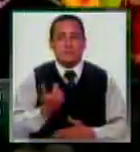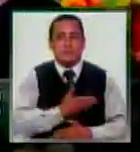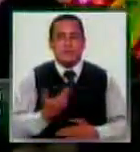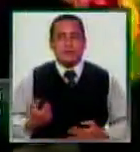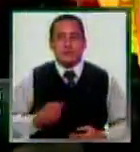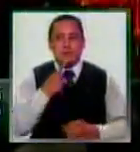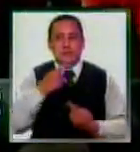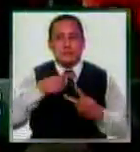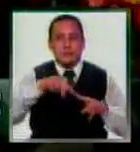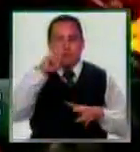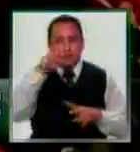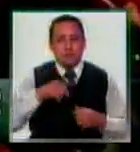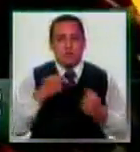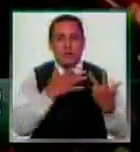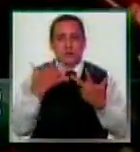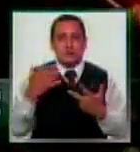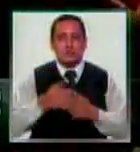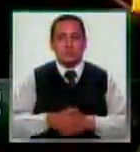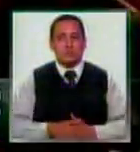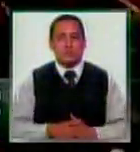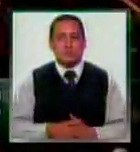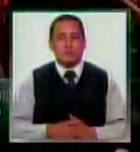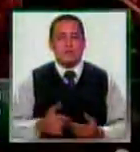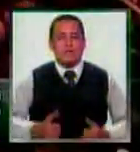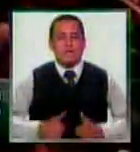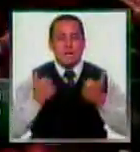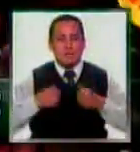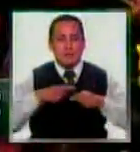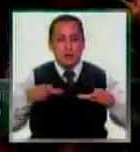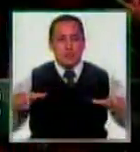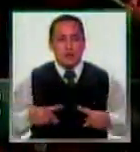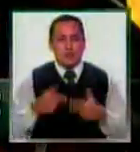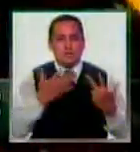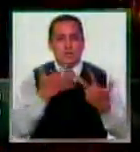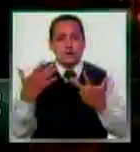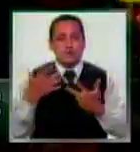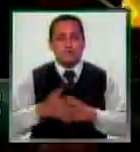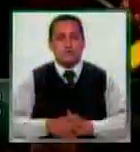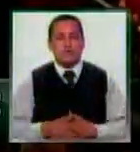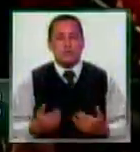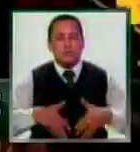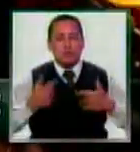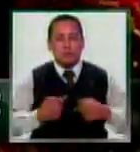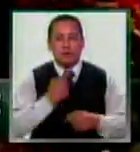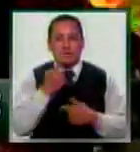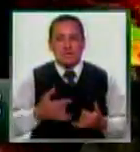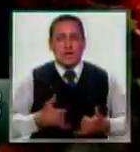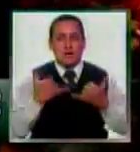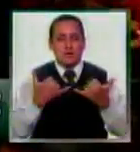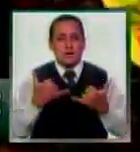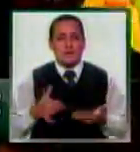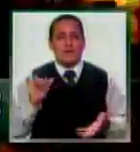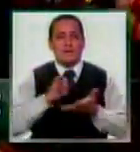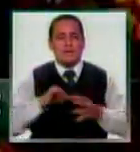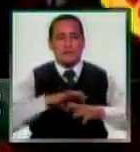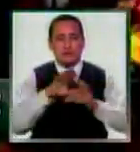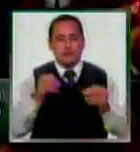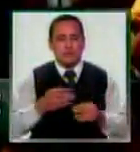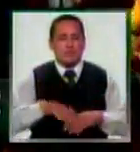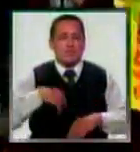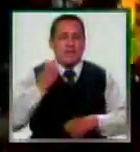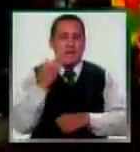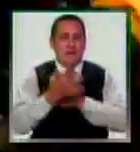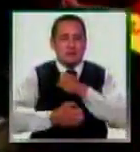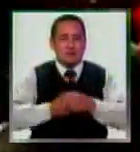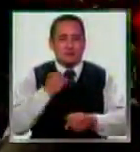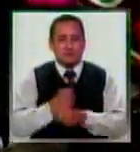Presidente, ahí somos Lote 88. Que vive el Lote 88. Podemos decir ahora que después de muchos